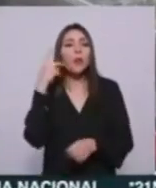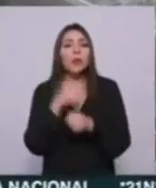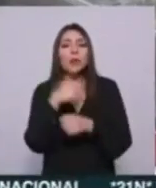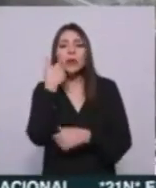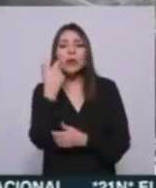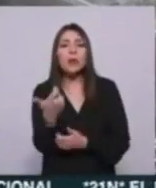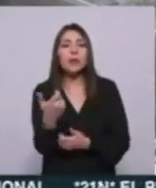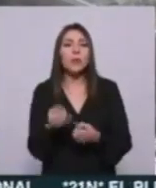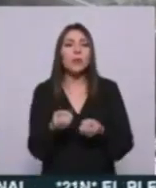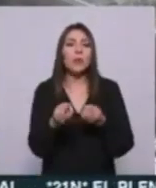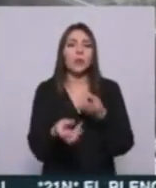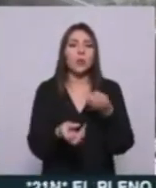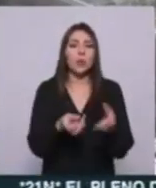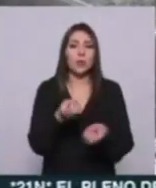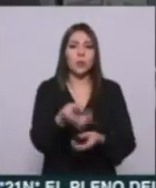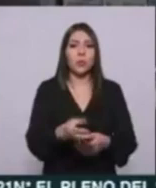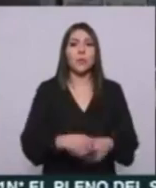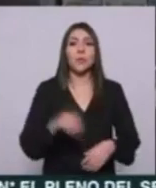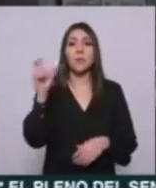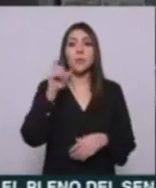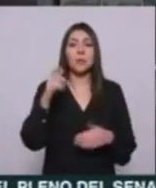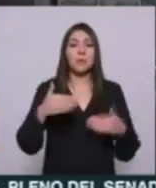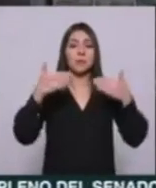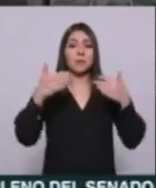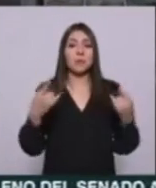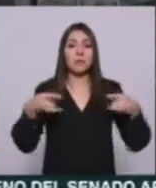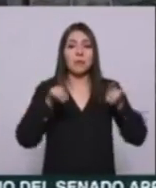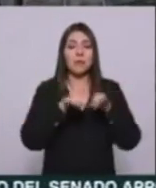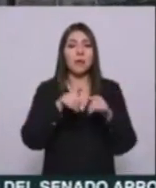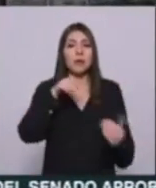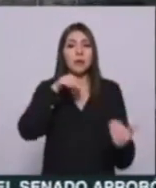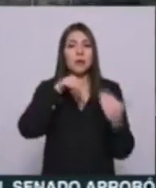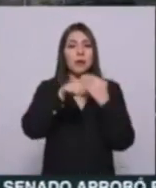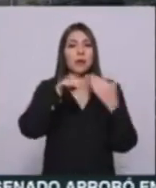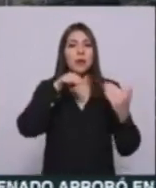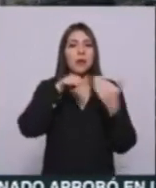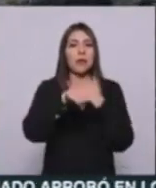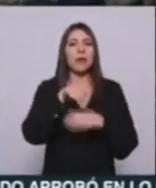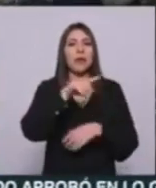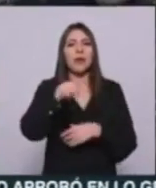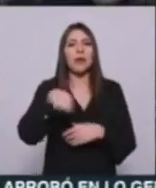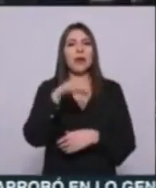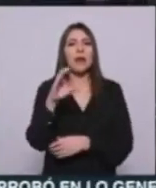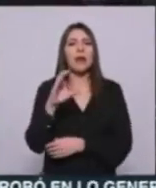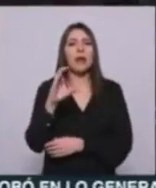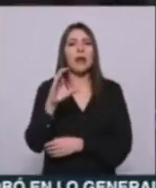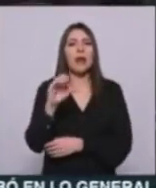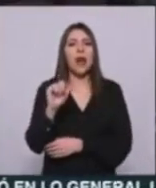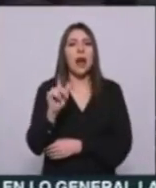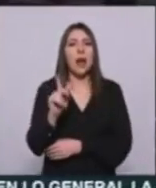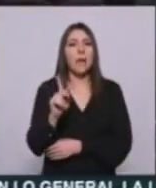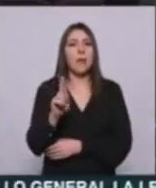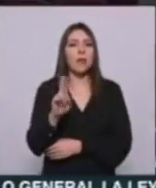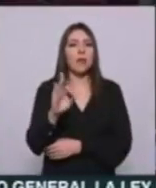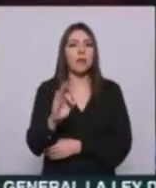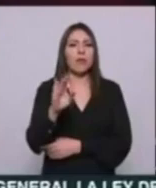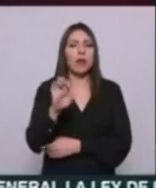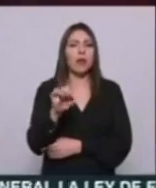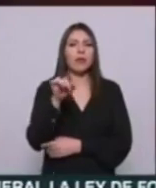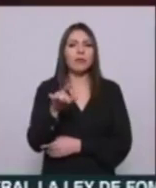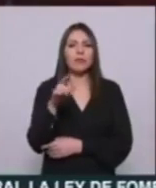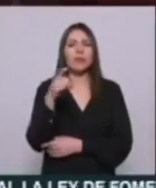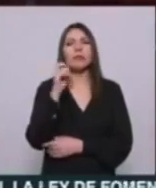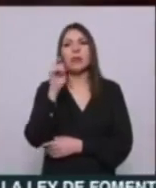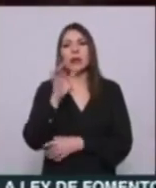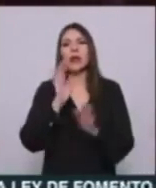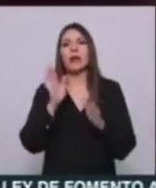Cada que se realiza una toma de caseta de cobro, Caminos y Puentes de Ingresos y Servicios Conexos, mejor conocido como CAPUFE, realiza la